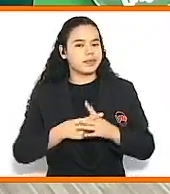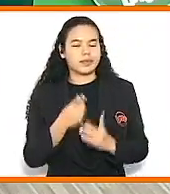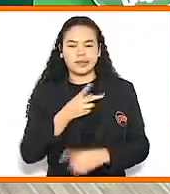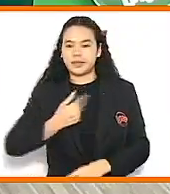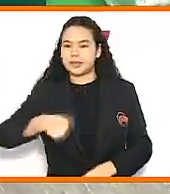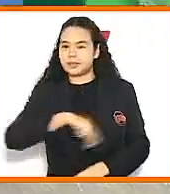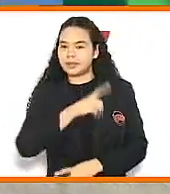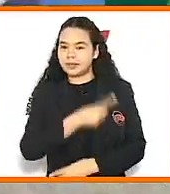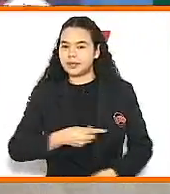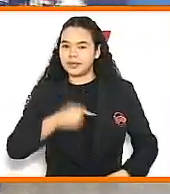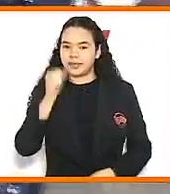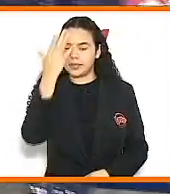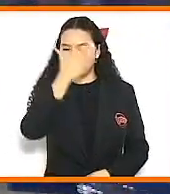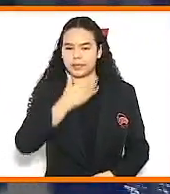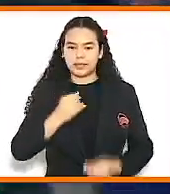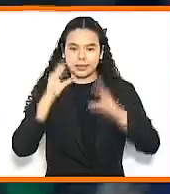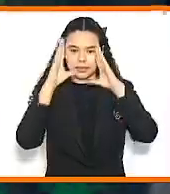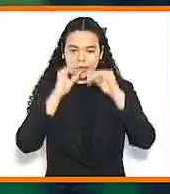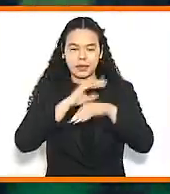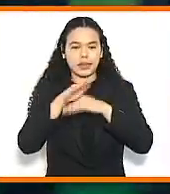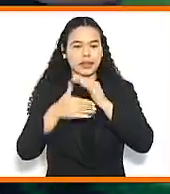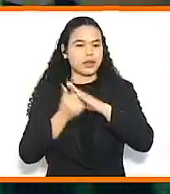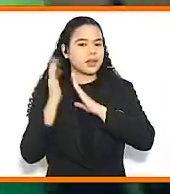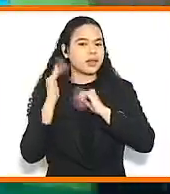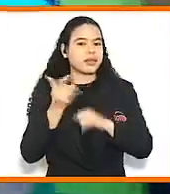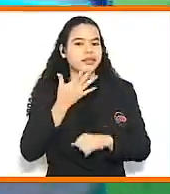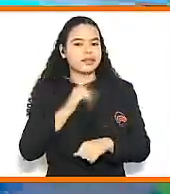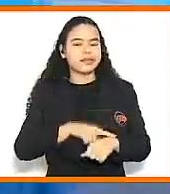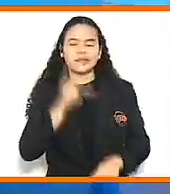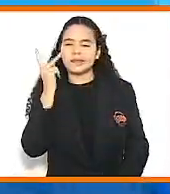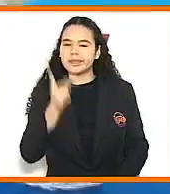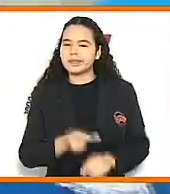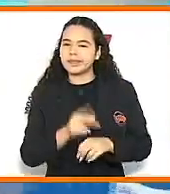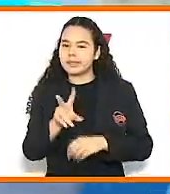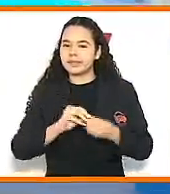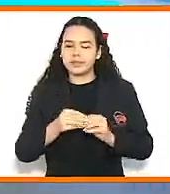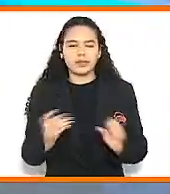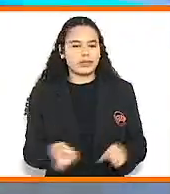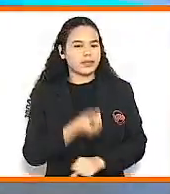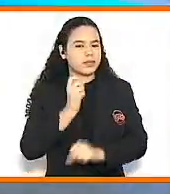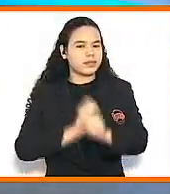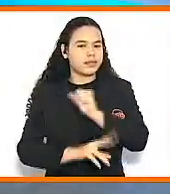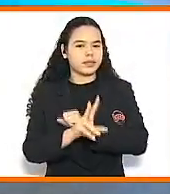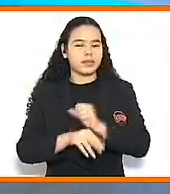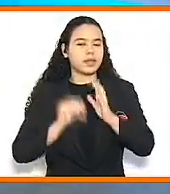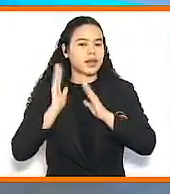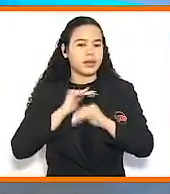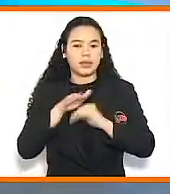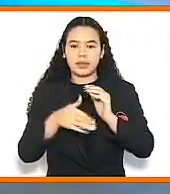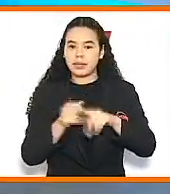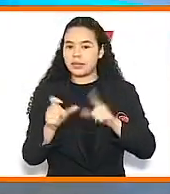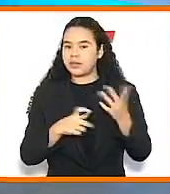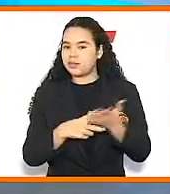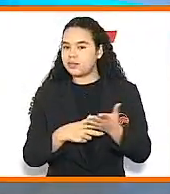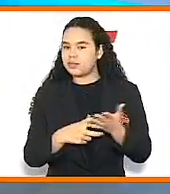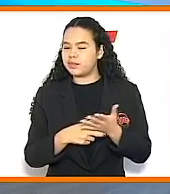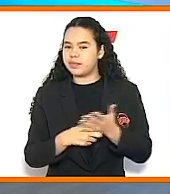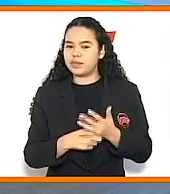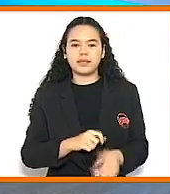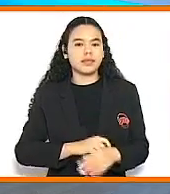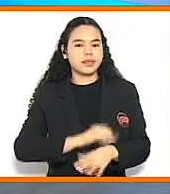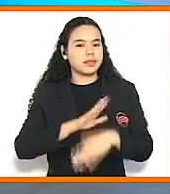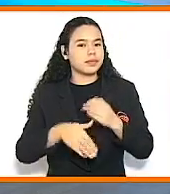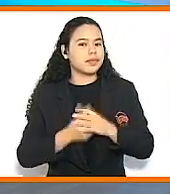para esta hermosa noche, deseándote muchísima suerte porque vamos a conocer los dos números afortunados para premiados y esperamos que tengas tu boleto en mano y te deseamos